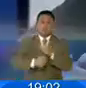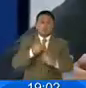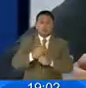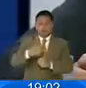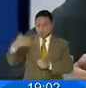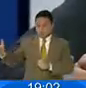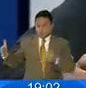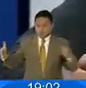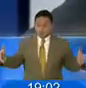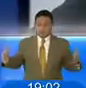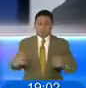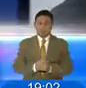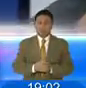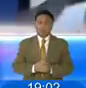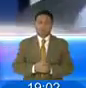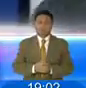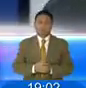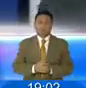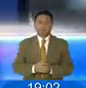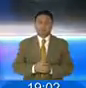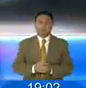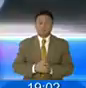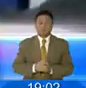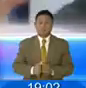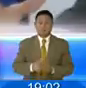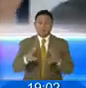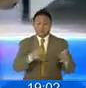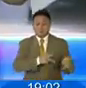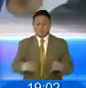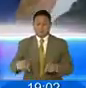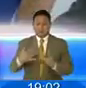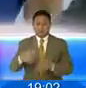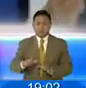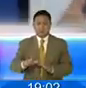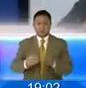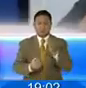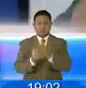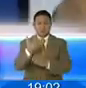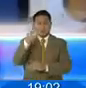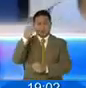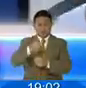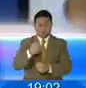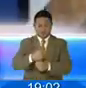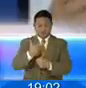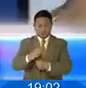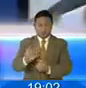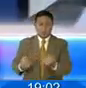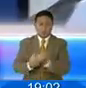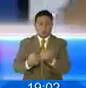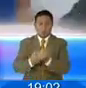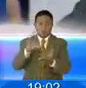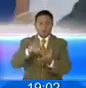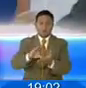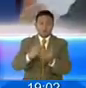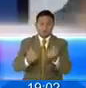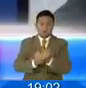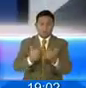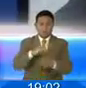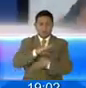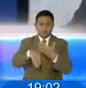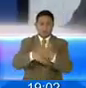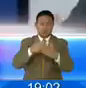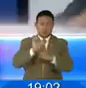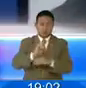Un gran plan de emprendimiento para multiplicar los centros de apoyo al emprendimiento en todo el país.